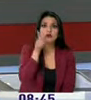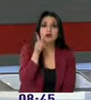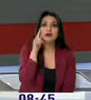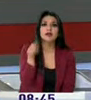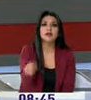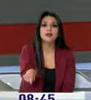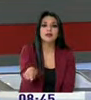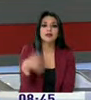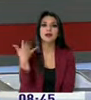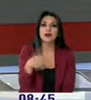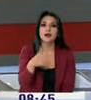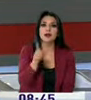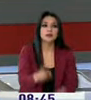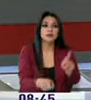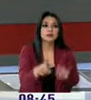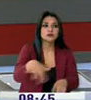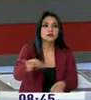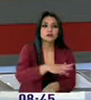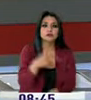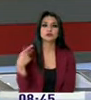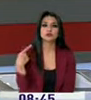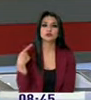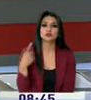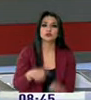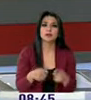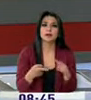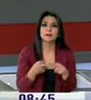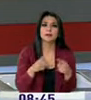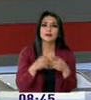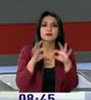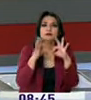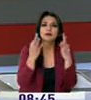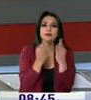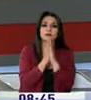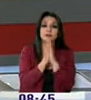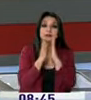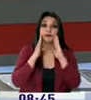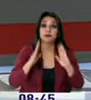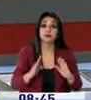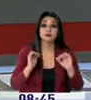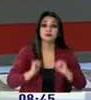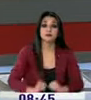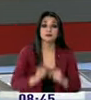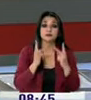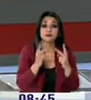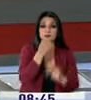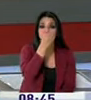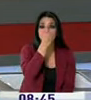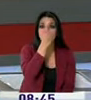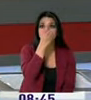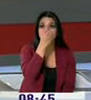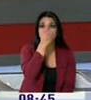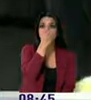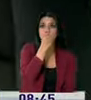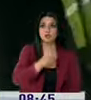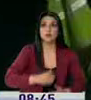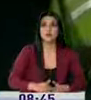de enlace para prostituir al resto de sus amigas. Familias, mucha atención con esto. Vean ustedes.